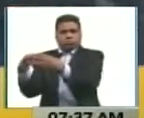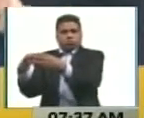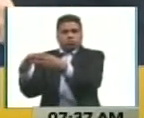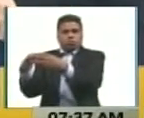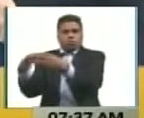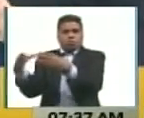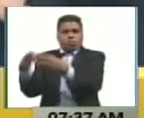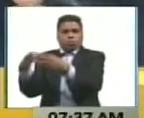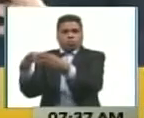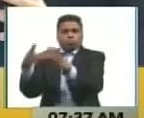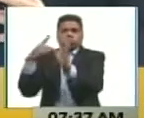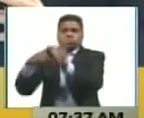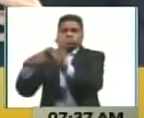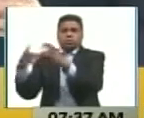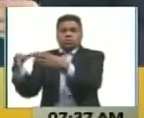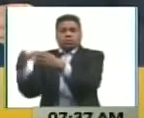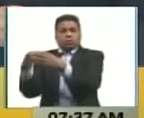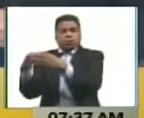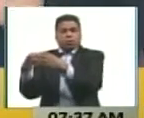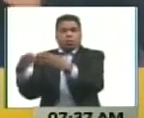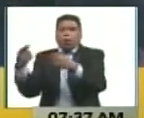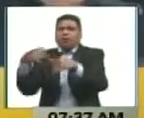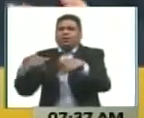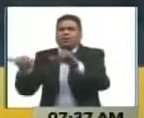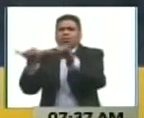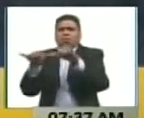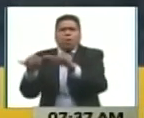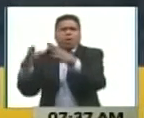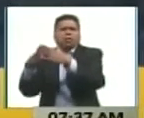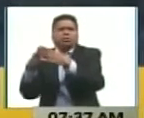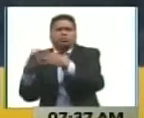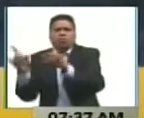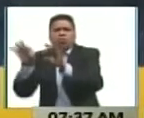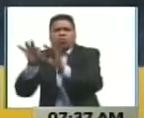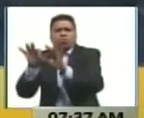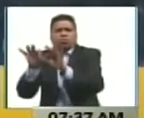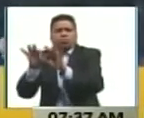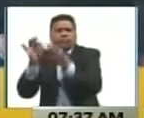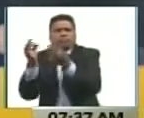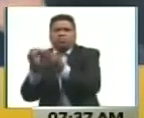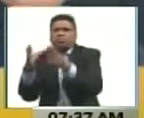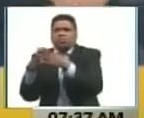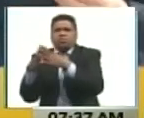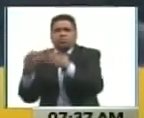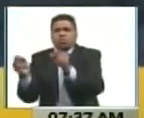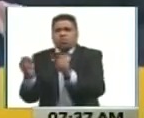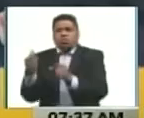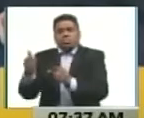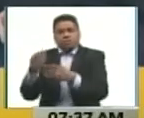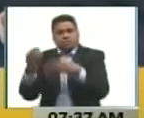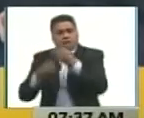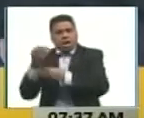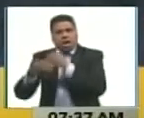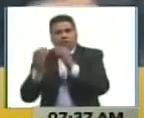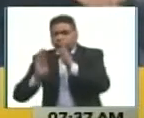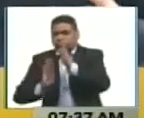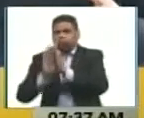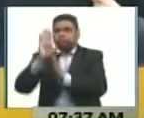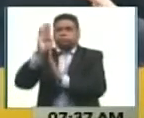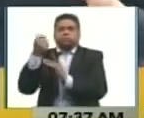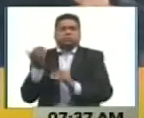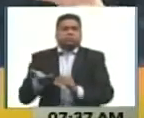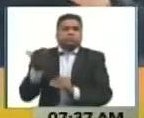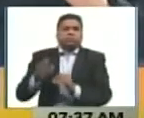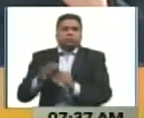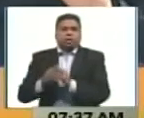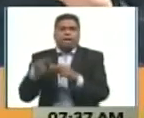doblegar moralmente una experiencia que ha resemantizado la democracia, que le ha dado a la democracia un vuelco extraordinario y pone en